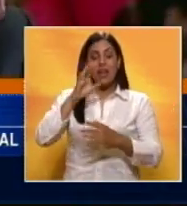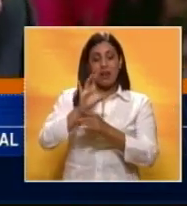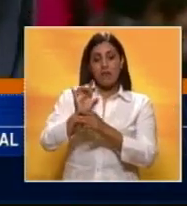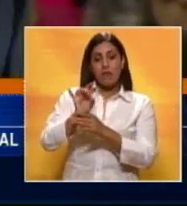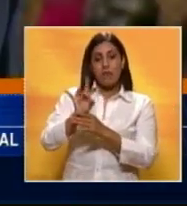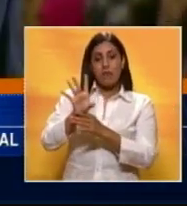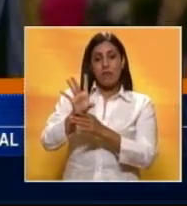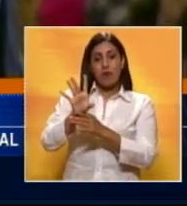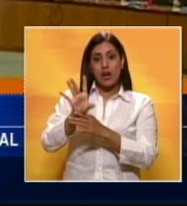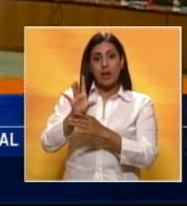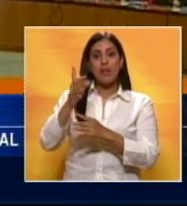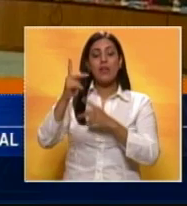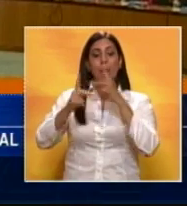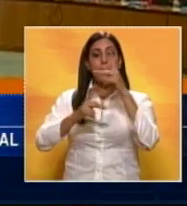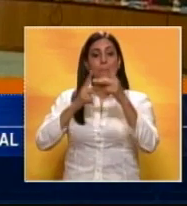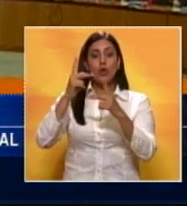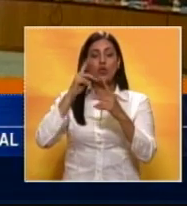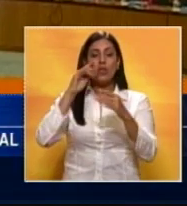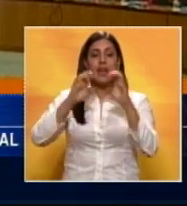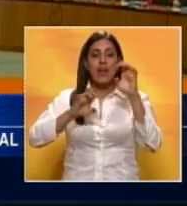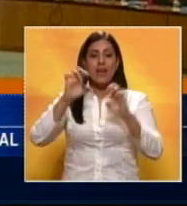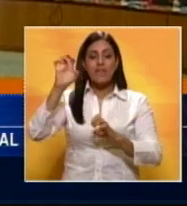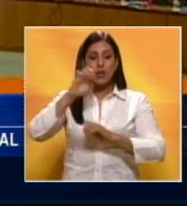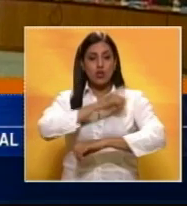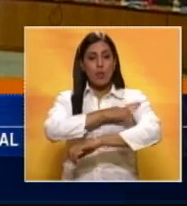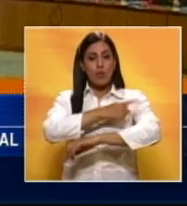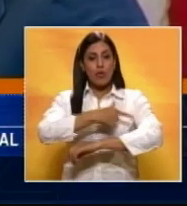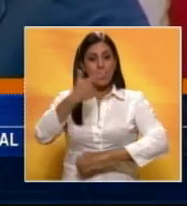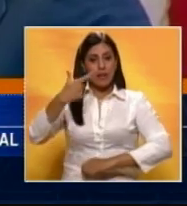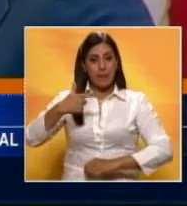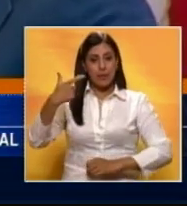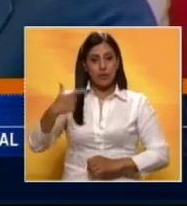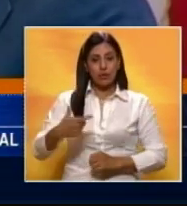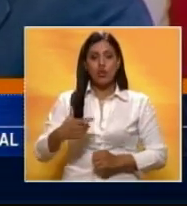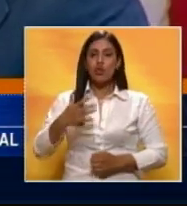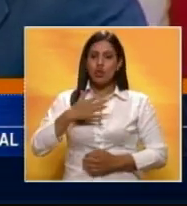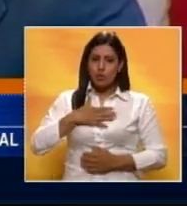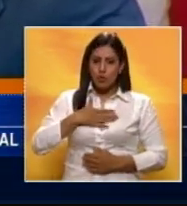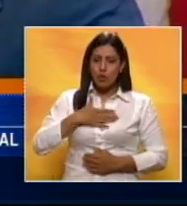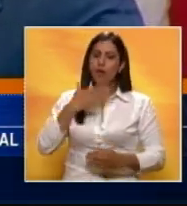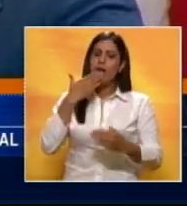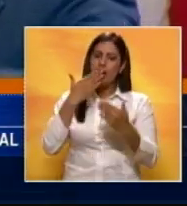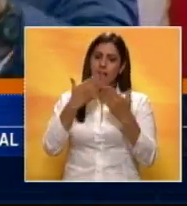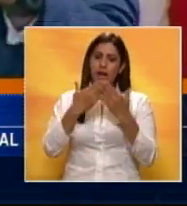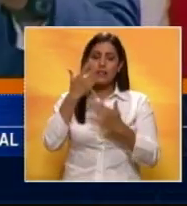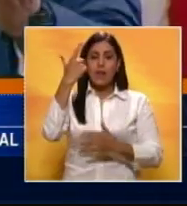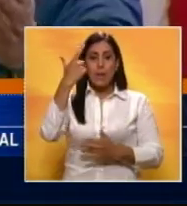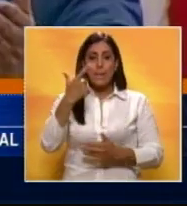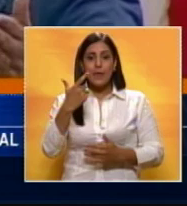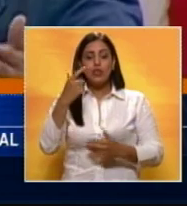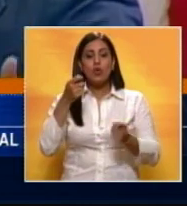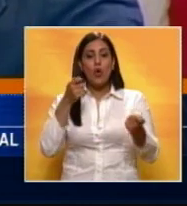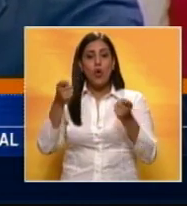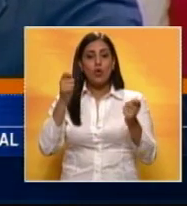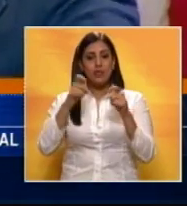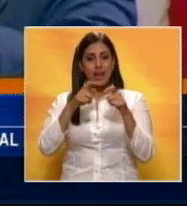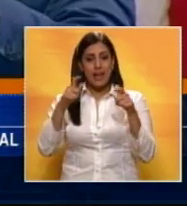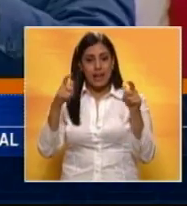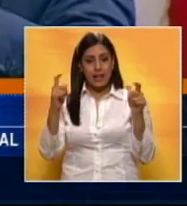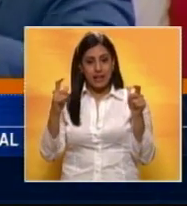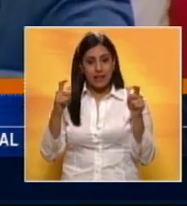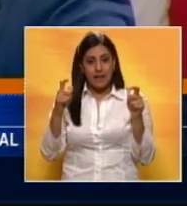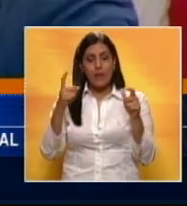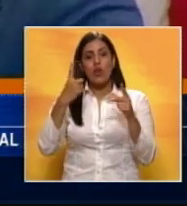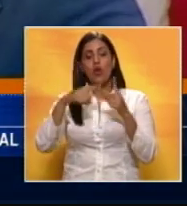excluido en el proceso de evaluación del Poder Ciudadano. Yo le agradezco al ciudadano Contralor General de la